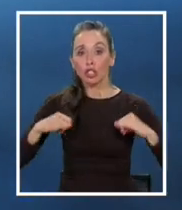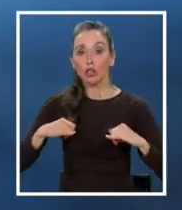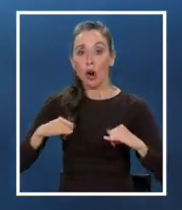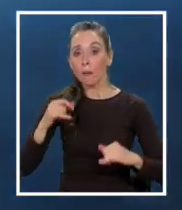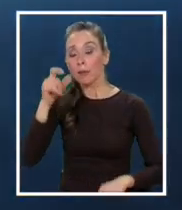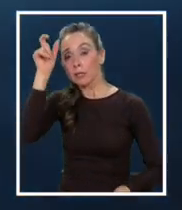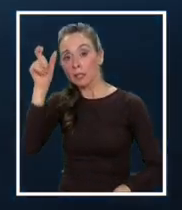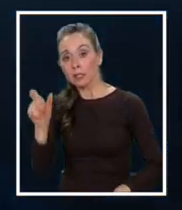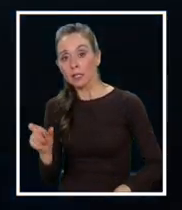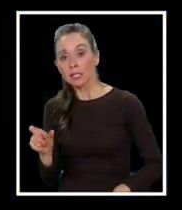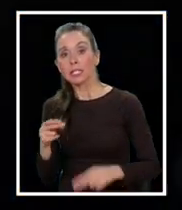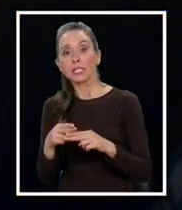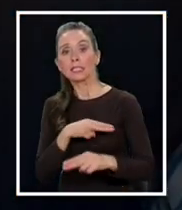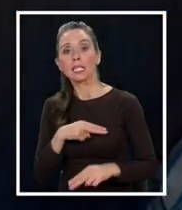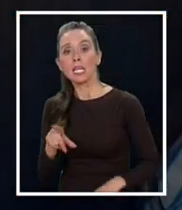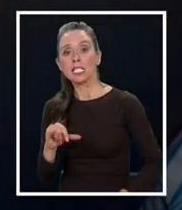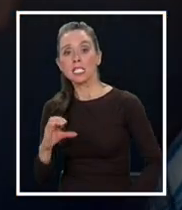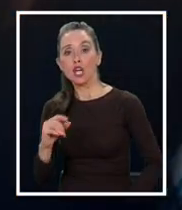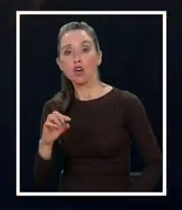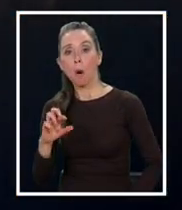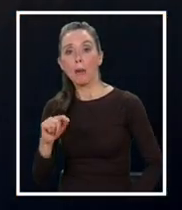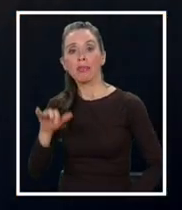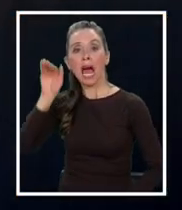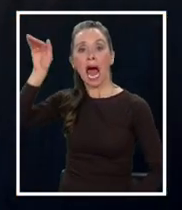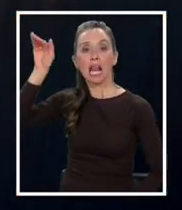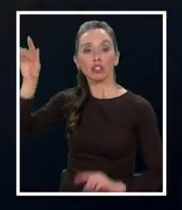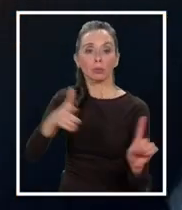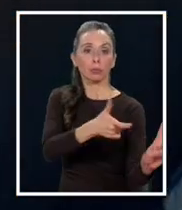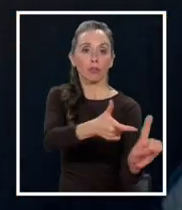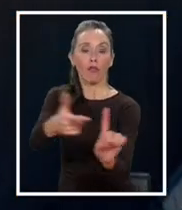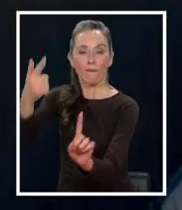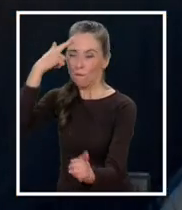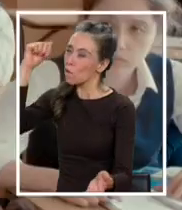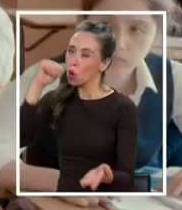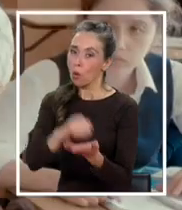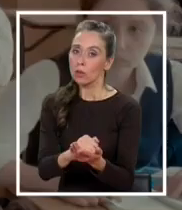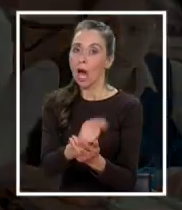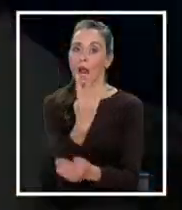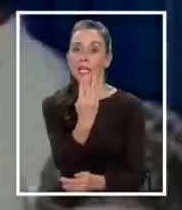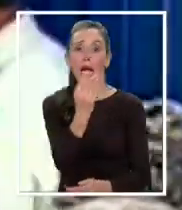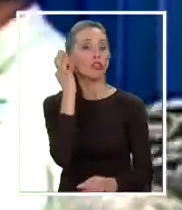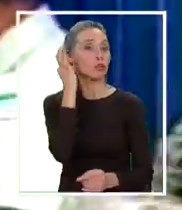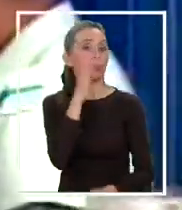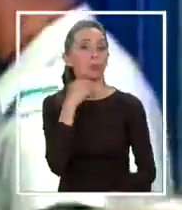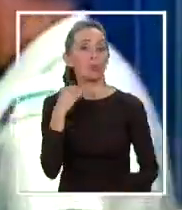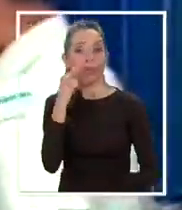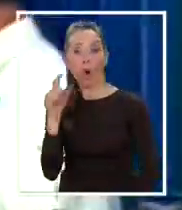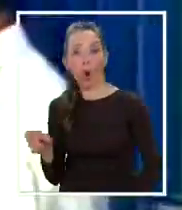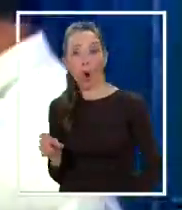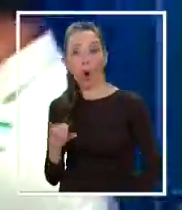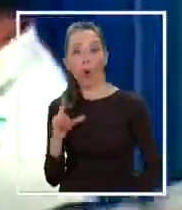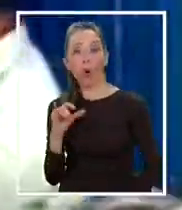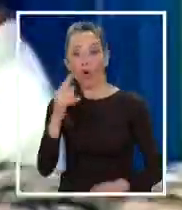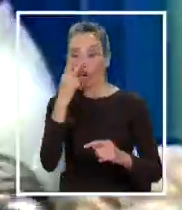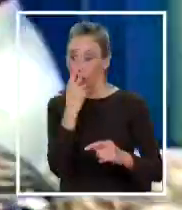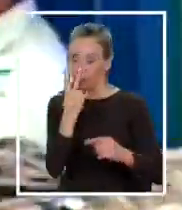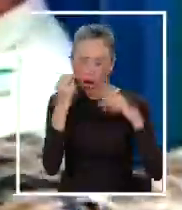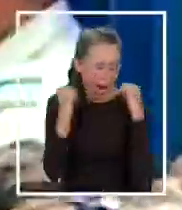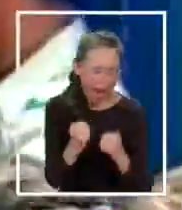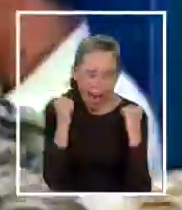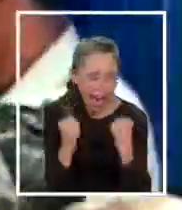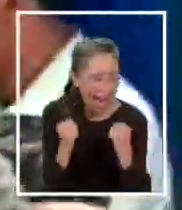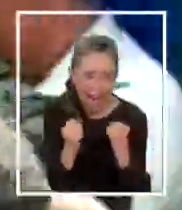brutalmente asesinadas por el llamado psicópata de alto hospicio. La historia de quienes murieron a manos de Julio Pérez Silva, el